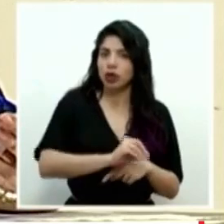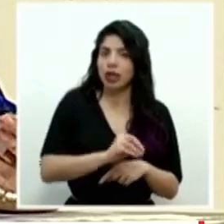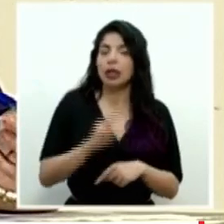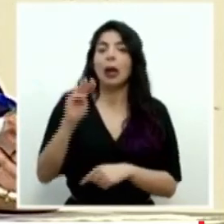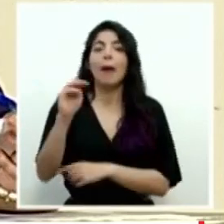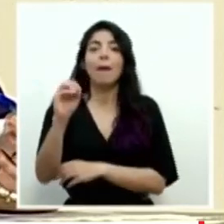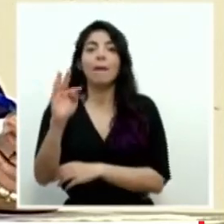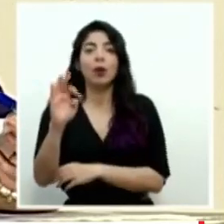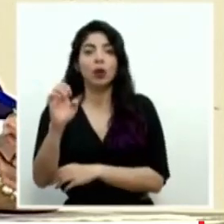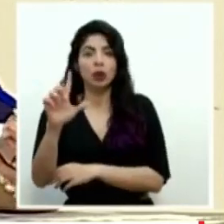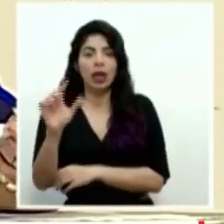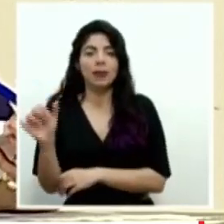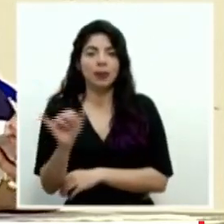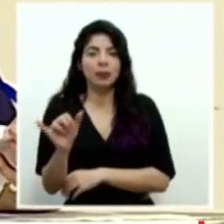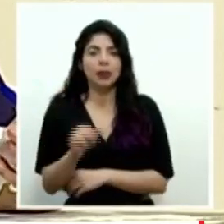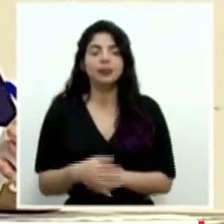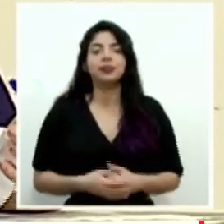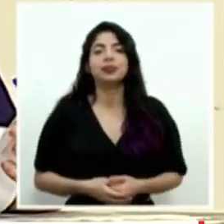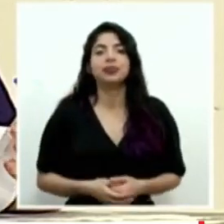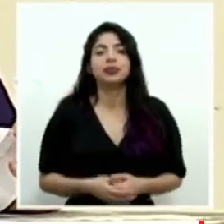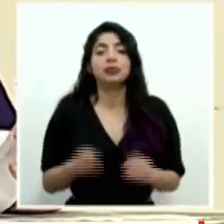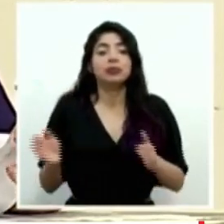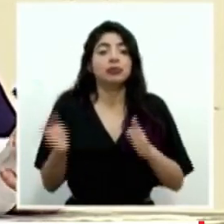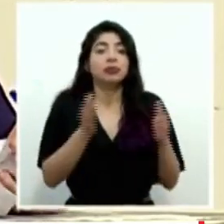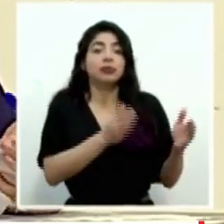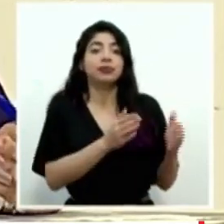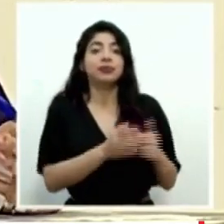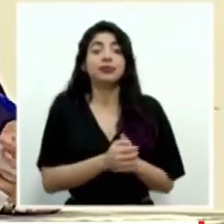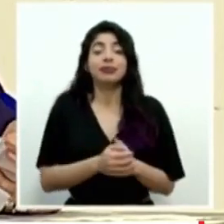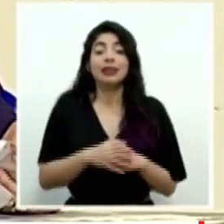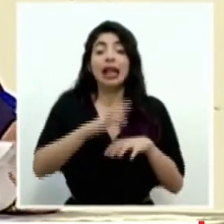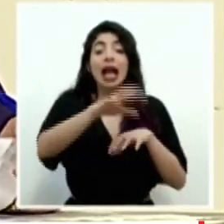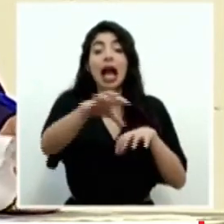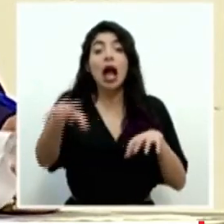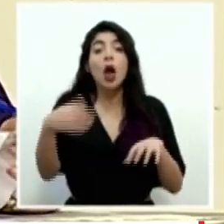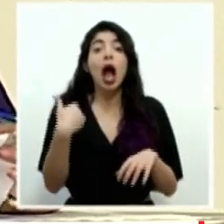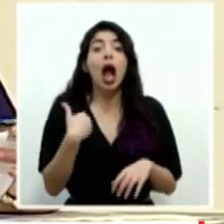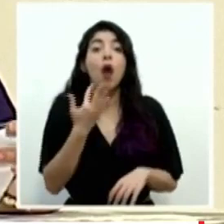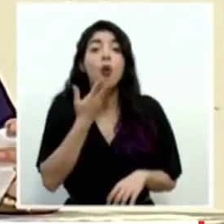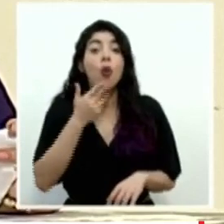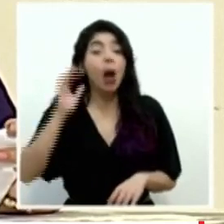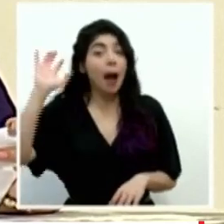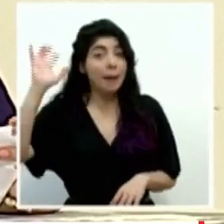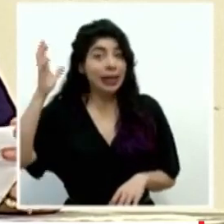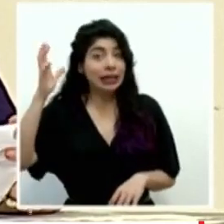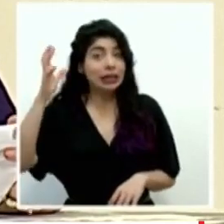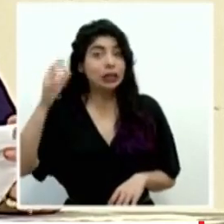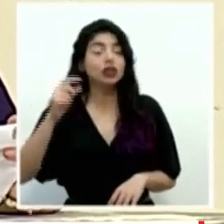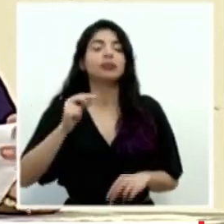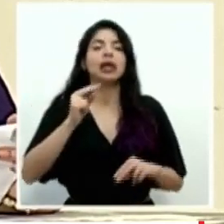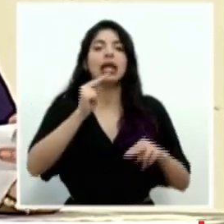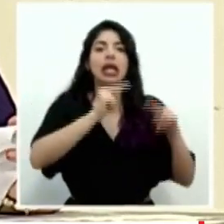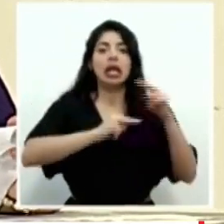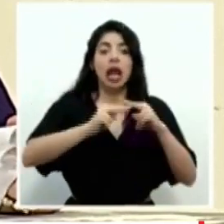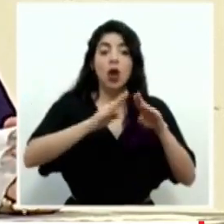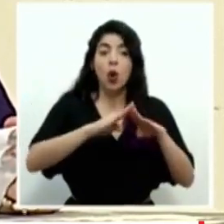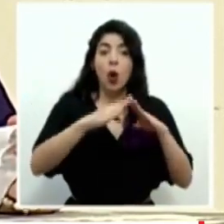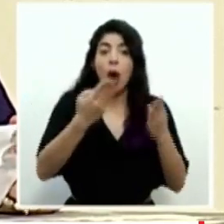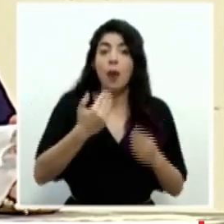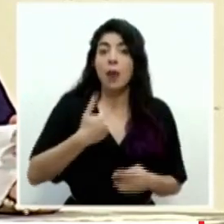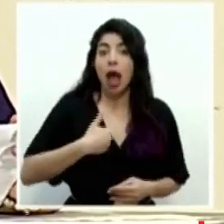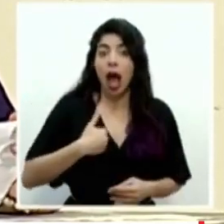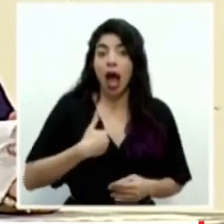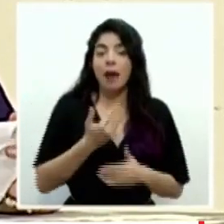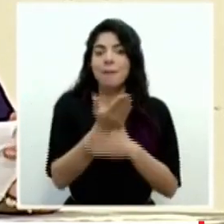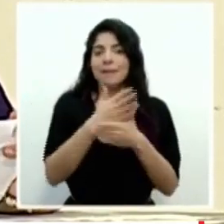y los moteles. En el caso de los cantones en alerta amarilla, los establecimientos habilitados